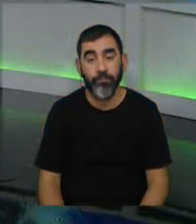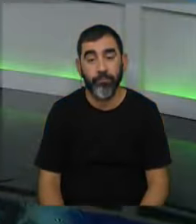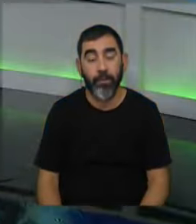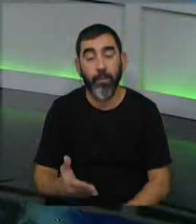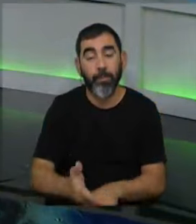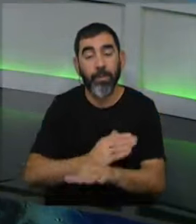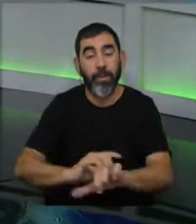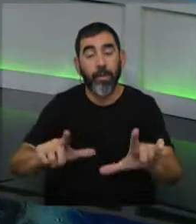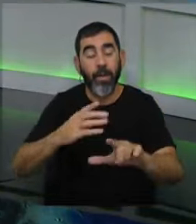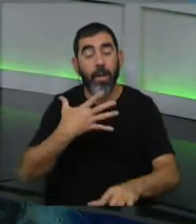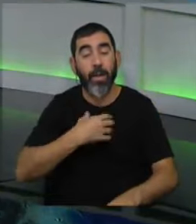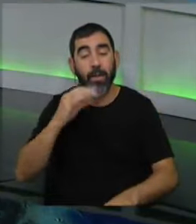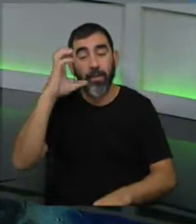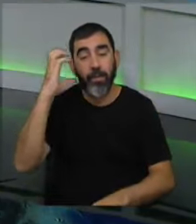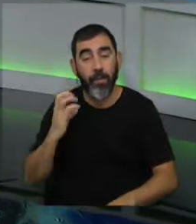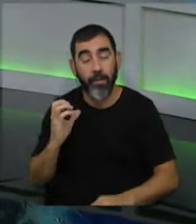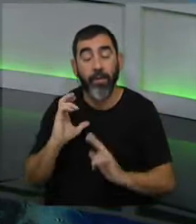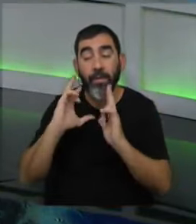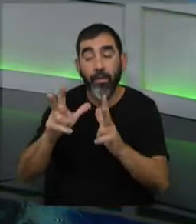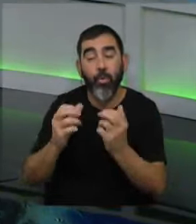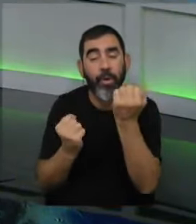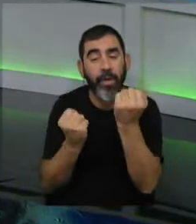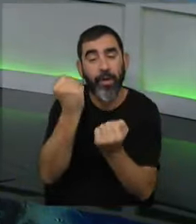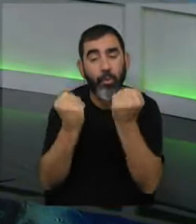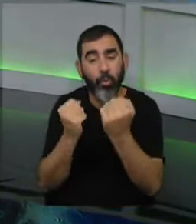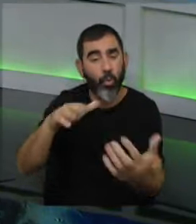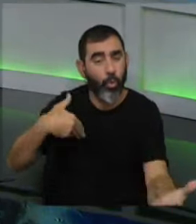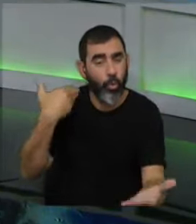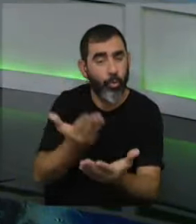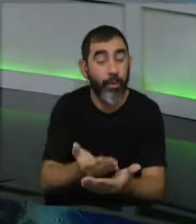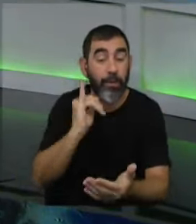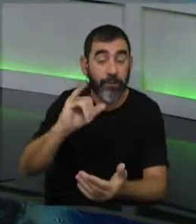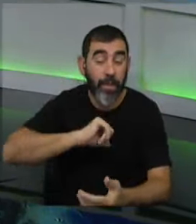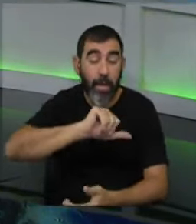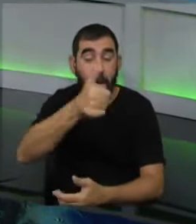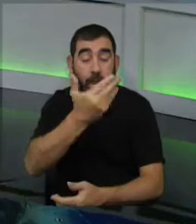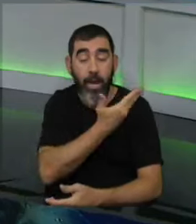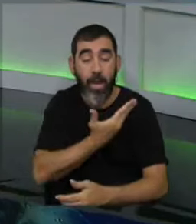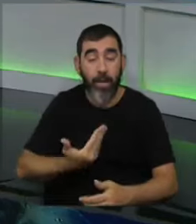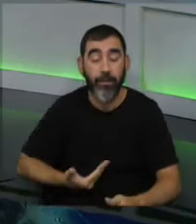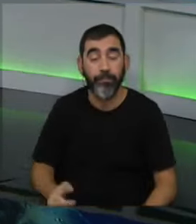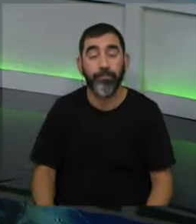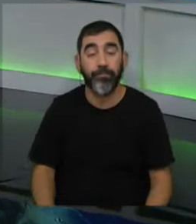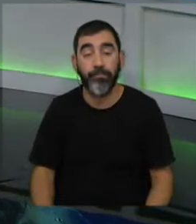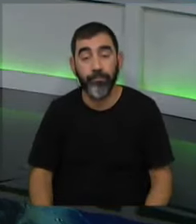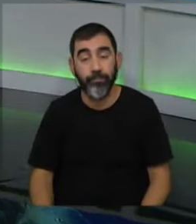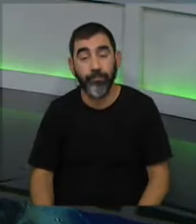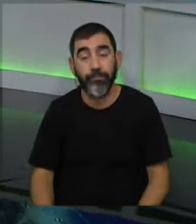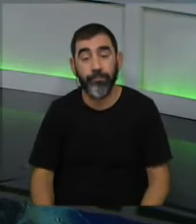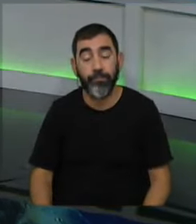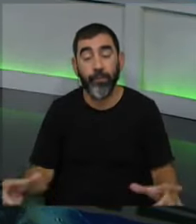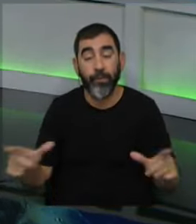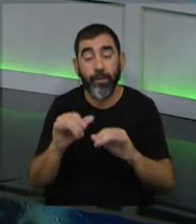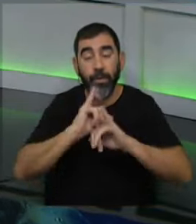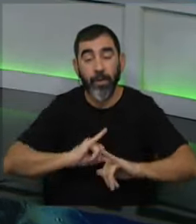la precandidata blanca Laura rafo habló sobre la economía que propone en caso de llegar a la presidencia de la República Esto fue en su cierre de